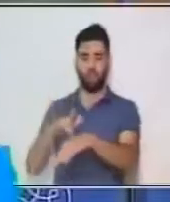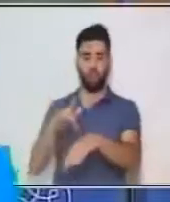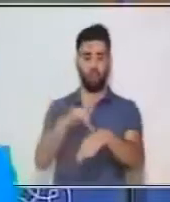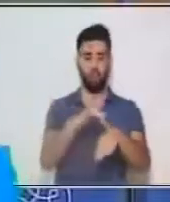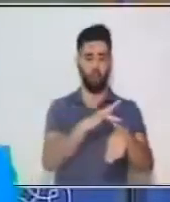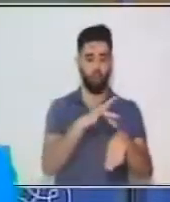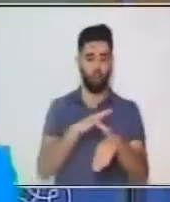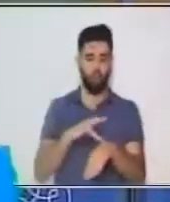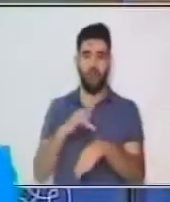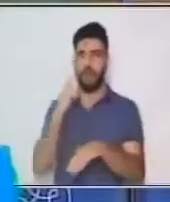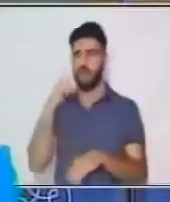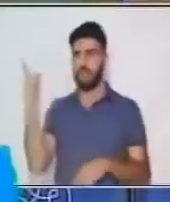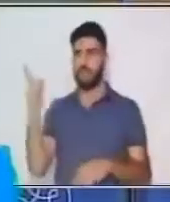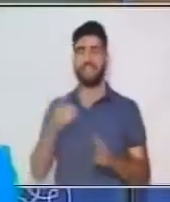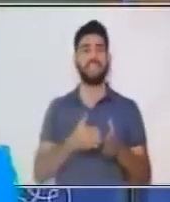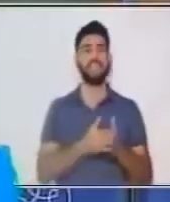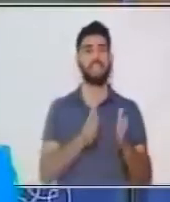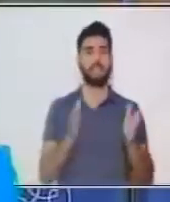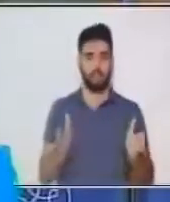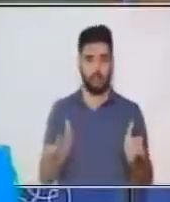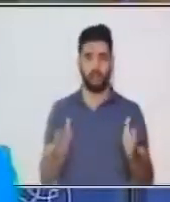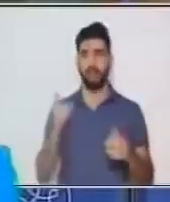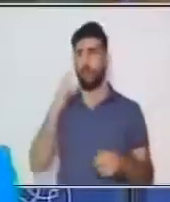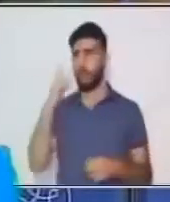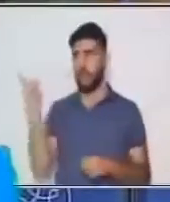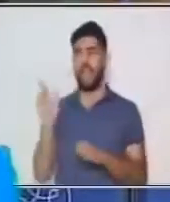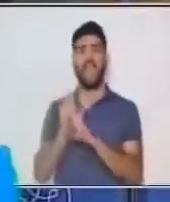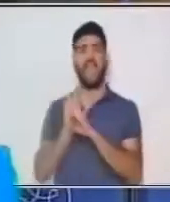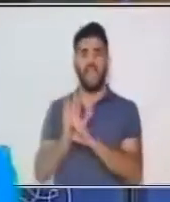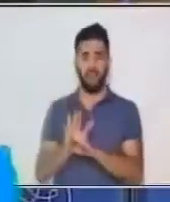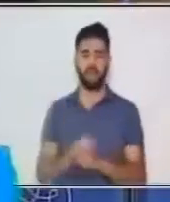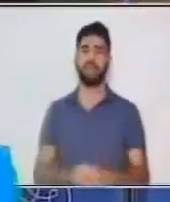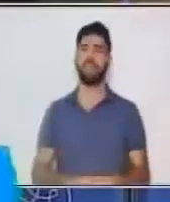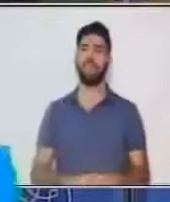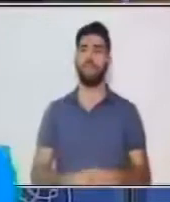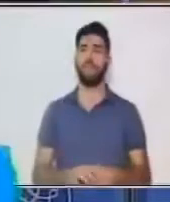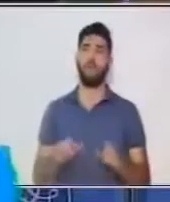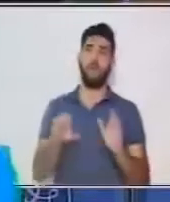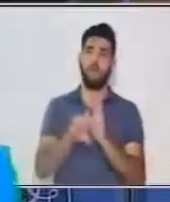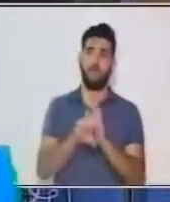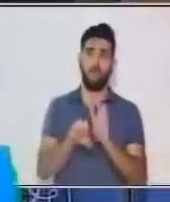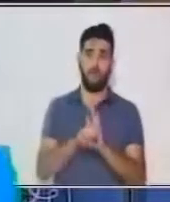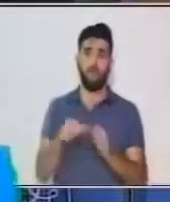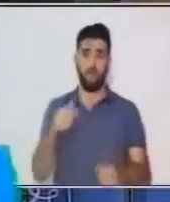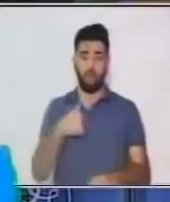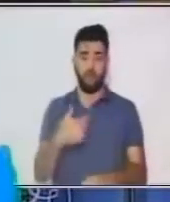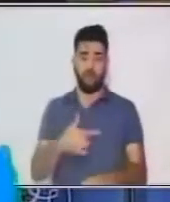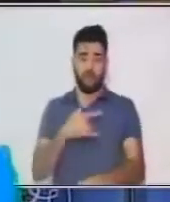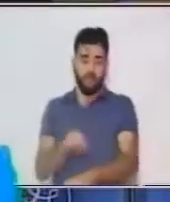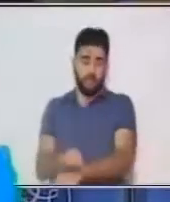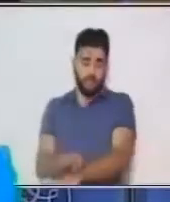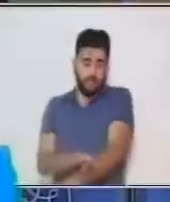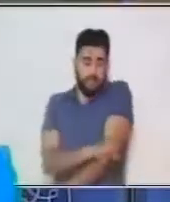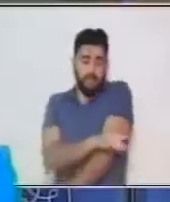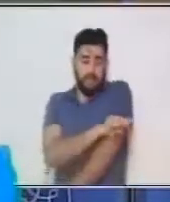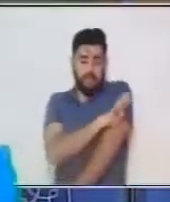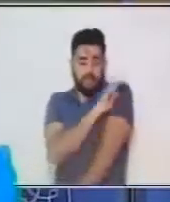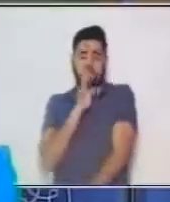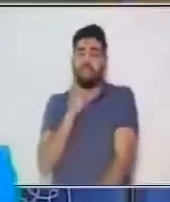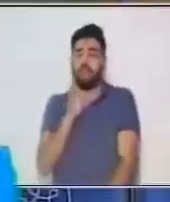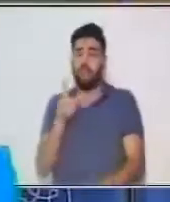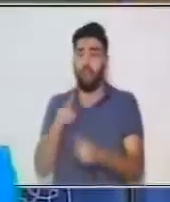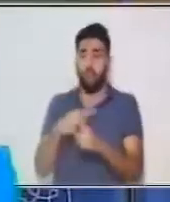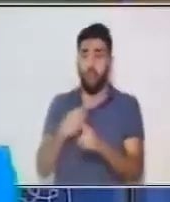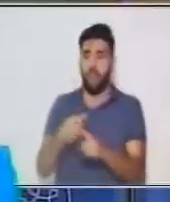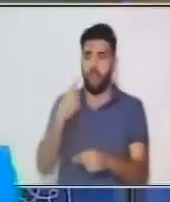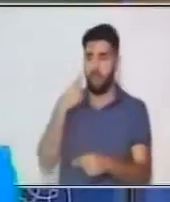espacio. Vamos a darte un ejemplo. Sentí escalofrío cuando al perro lo golpeaban. ¿Qué es un escalofrío? ¿Cómo lo